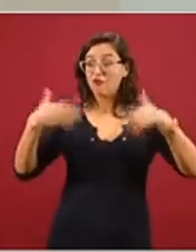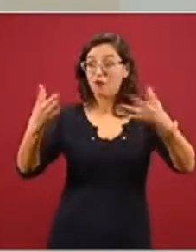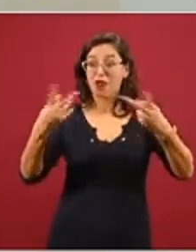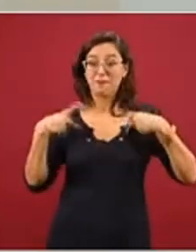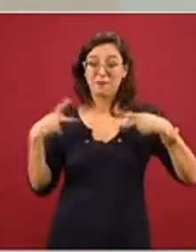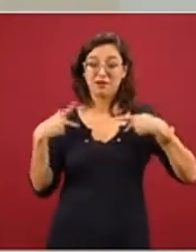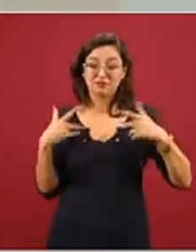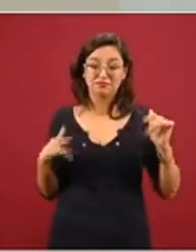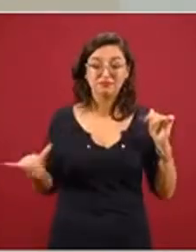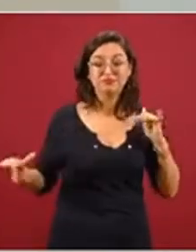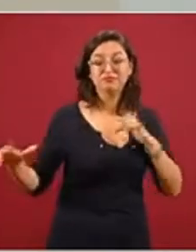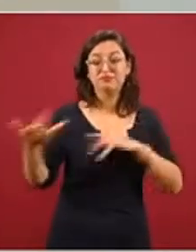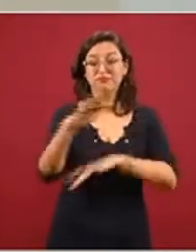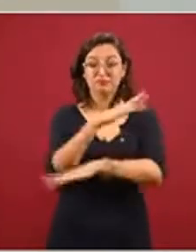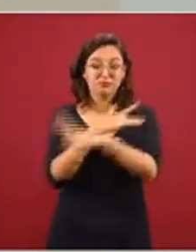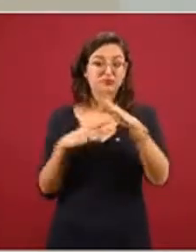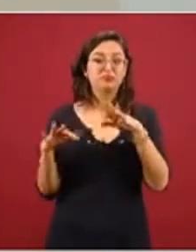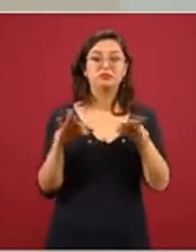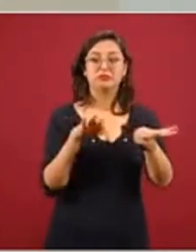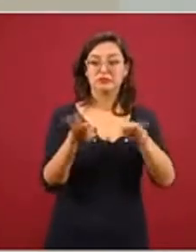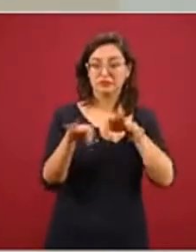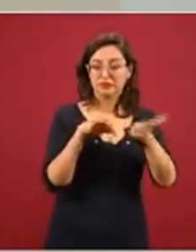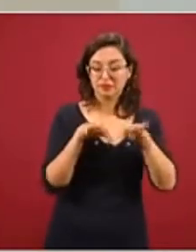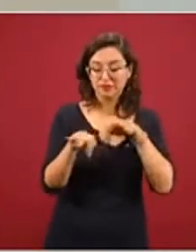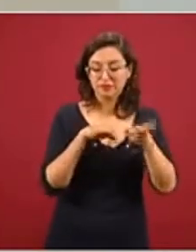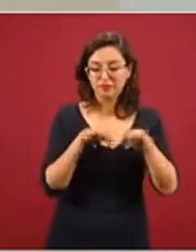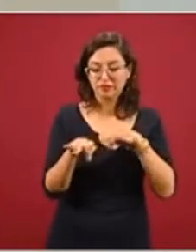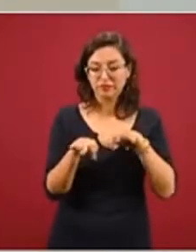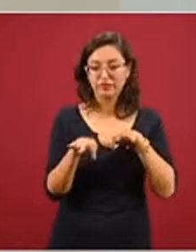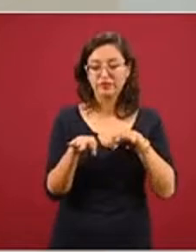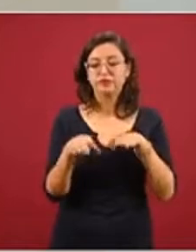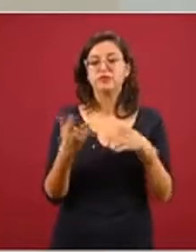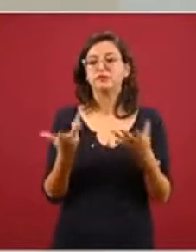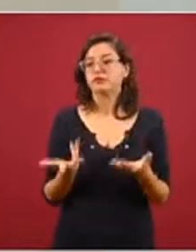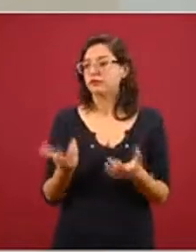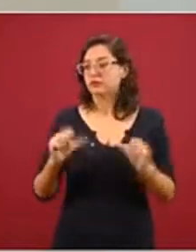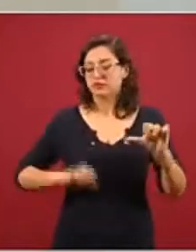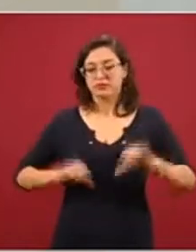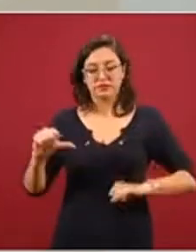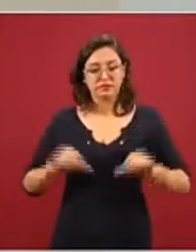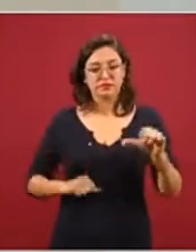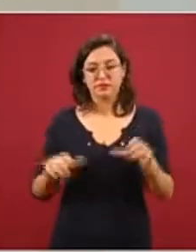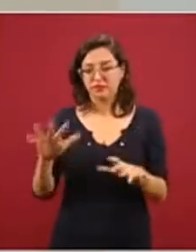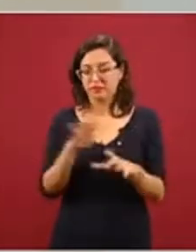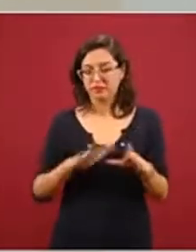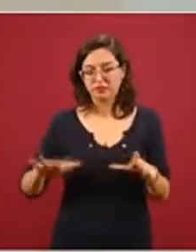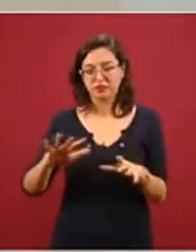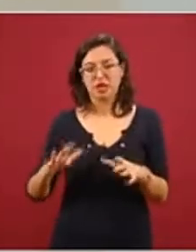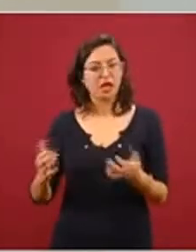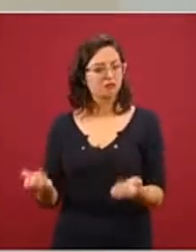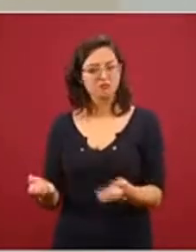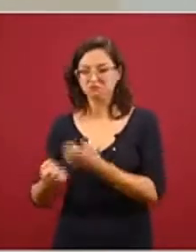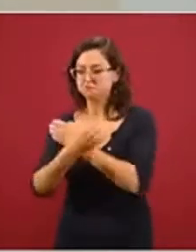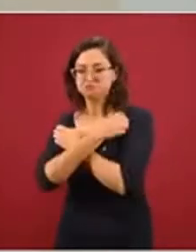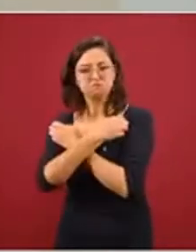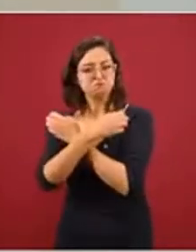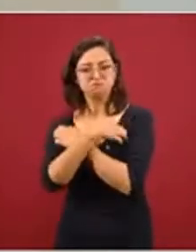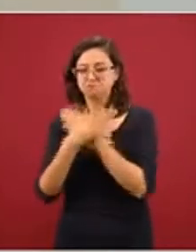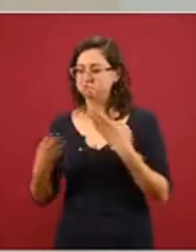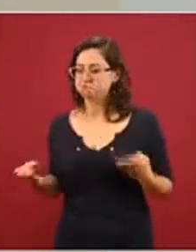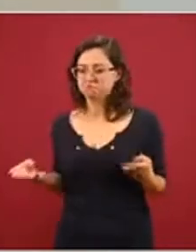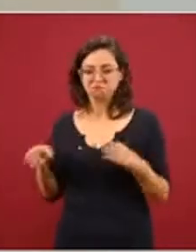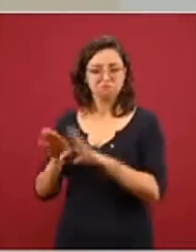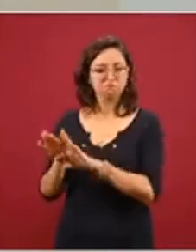pública, las actividades laborales, las actividades sociales, por el momento las educativas no están